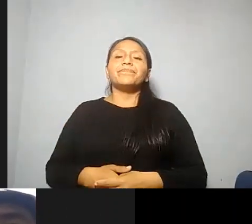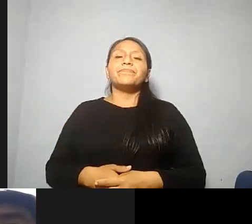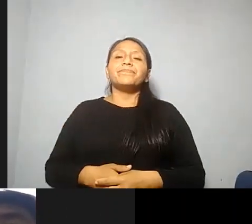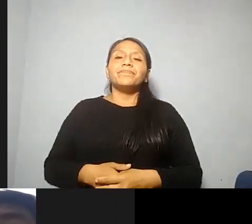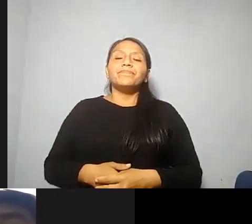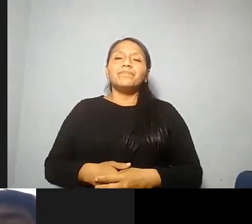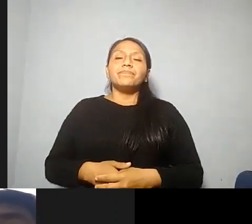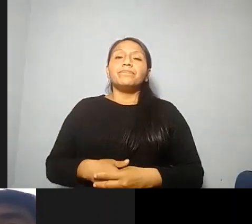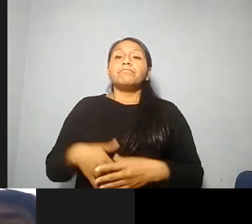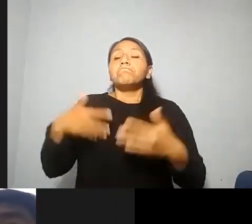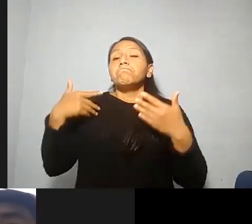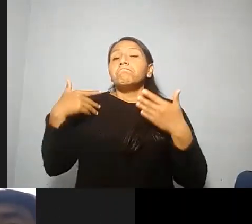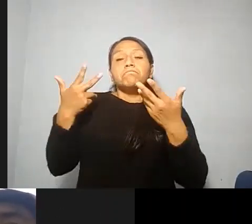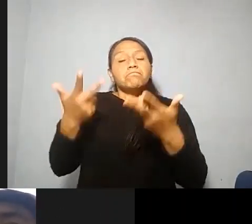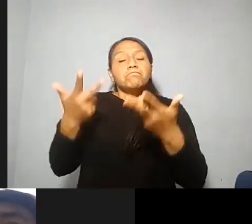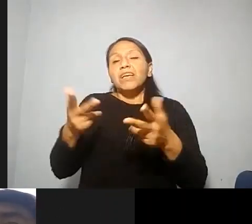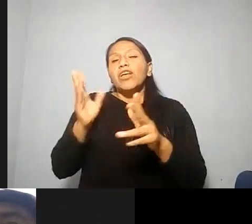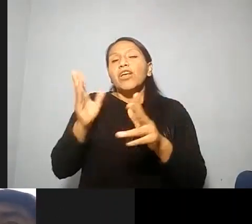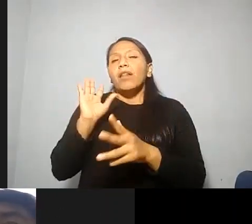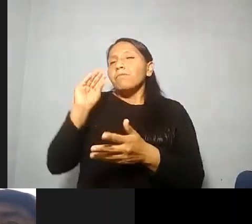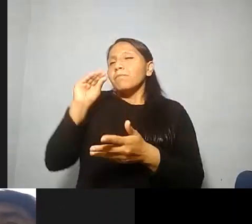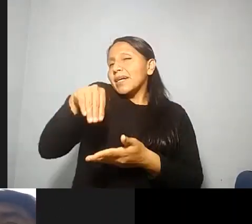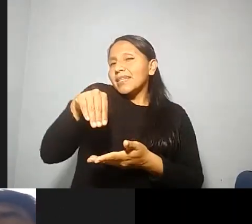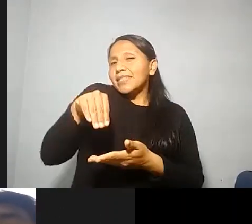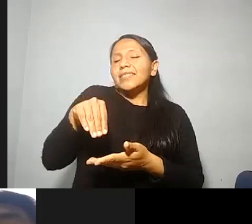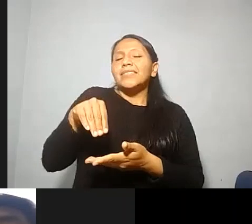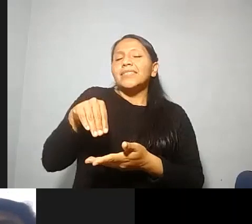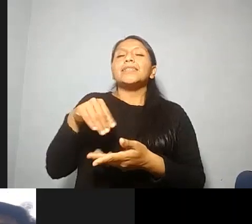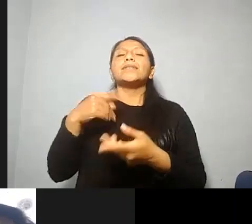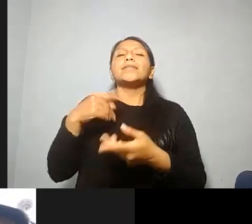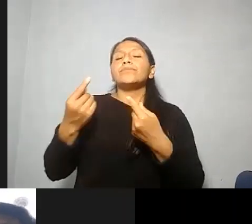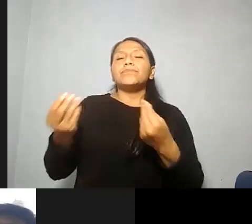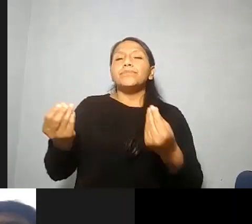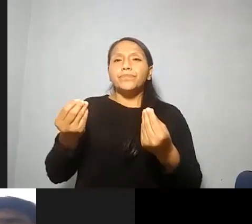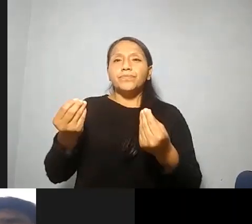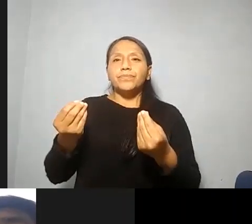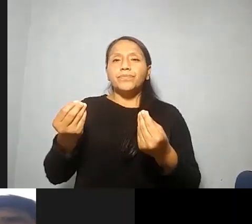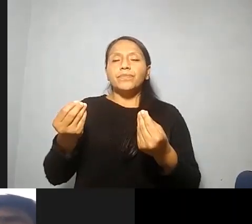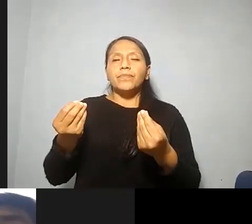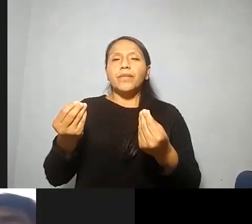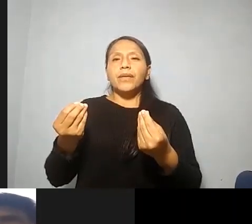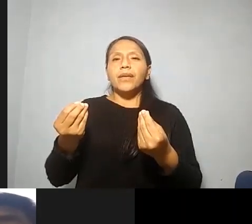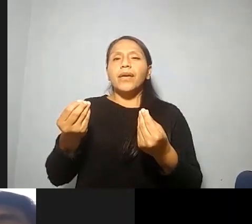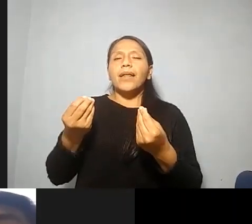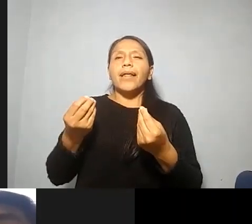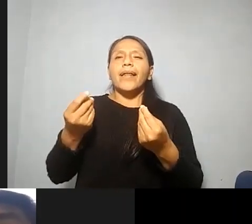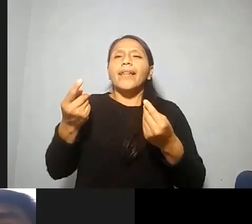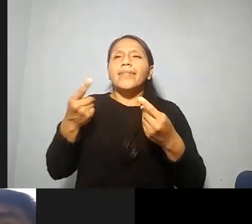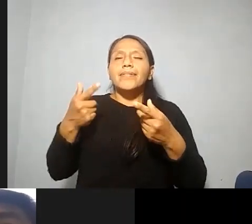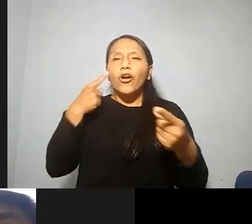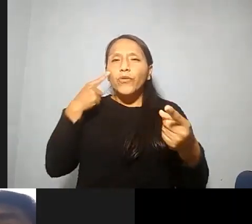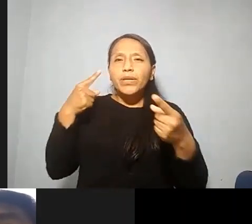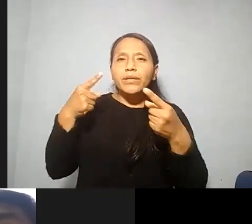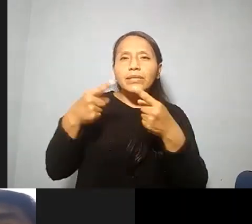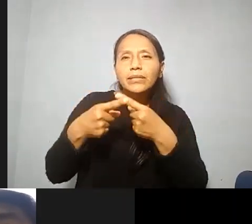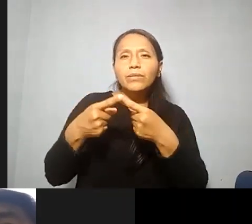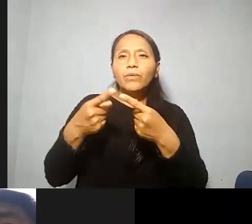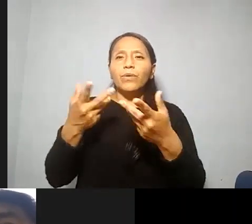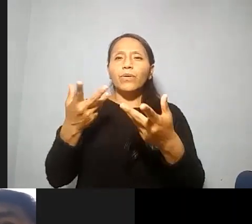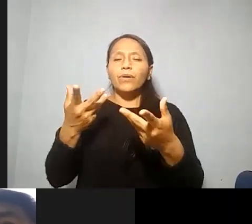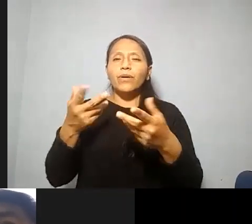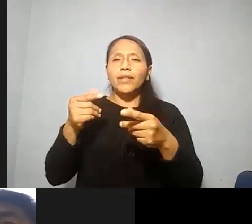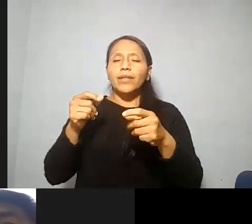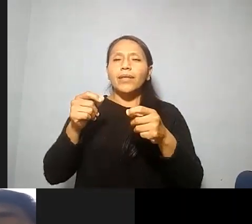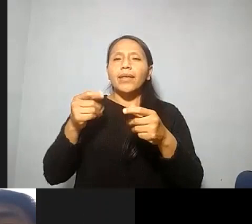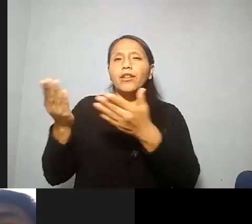me resta solamente agregar cuál es justamente la intención, el propósito de los